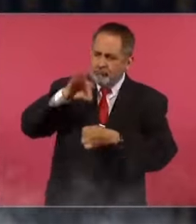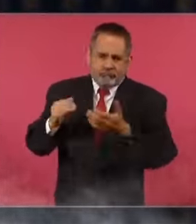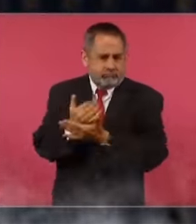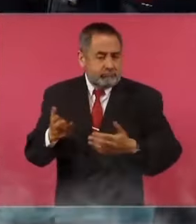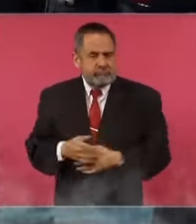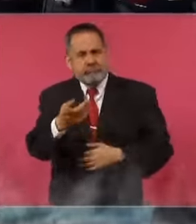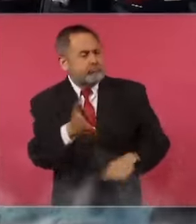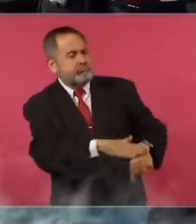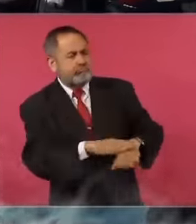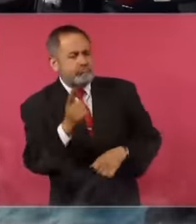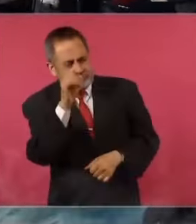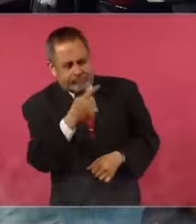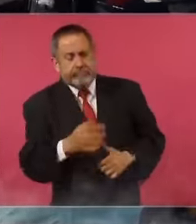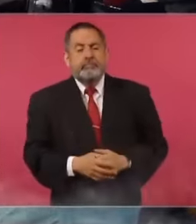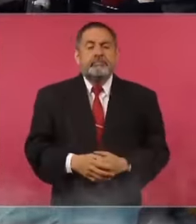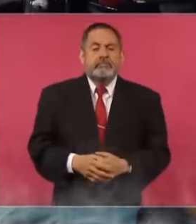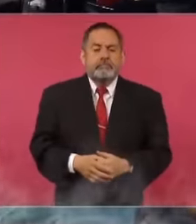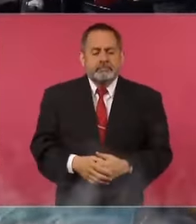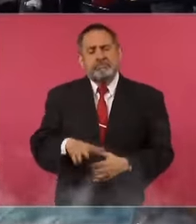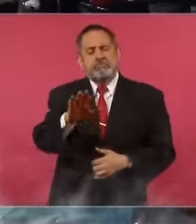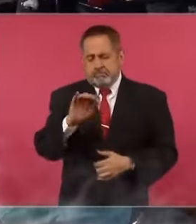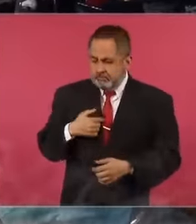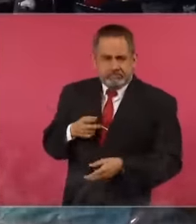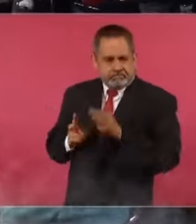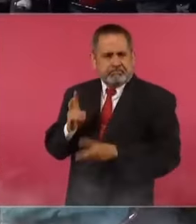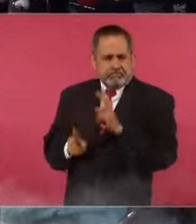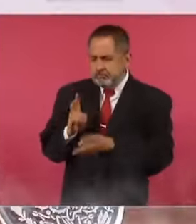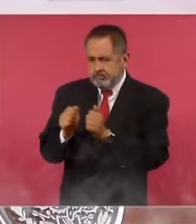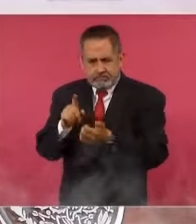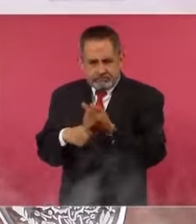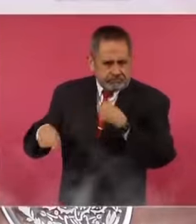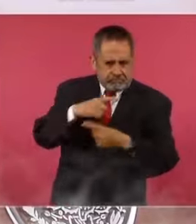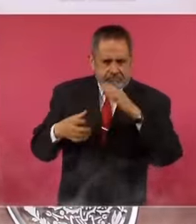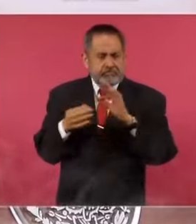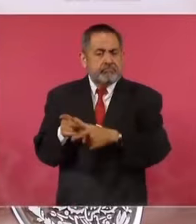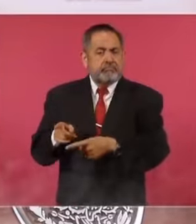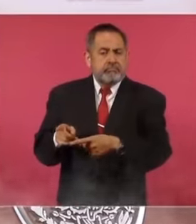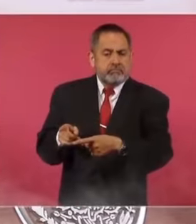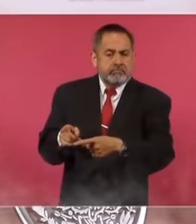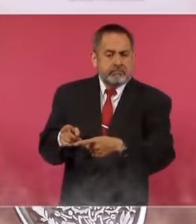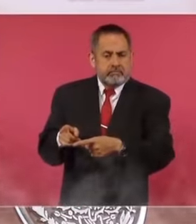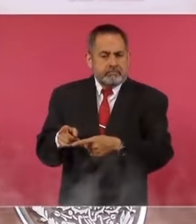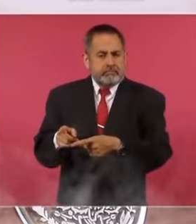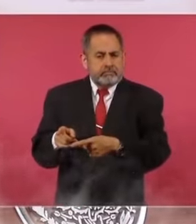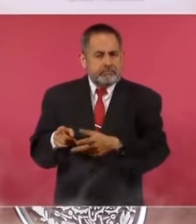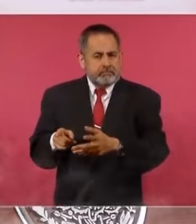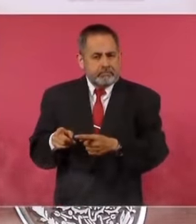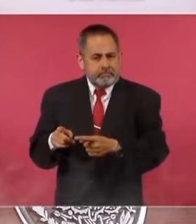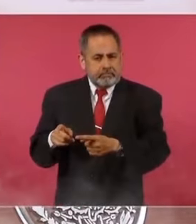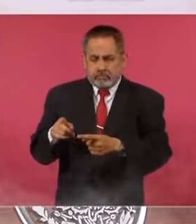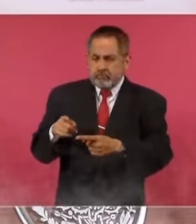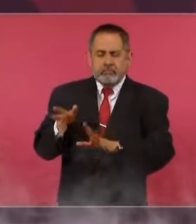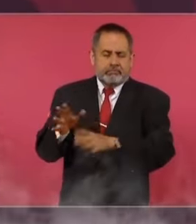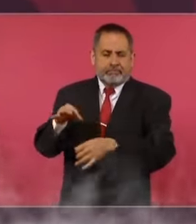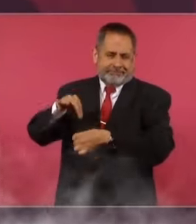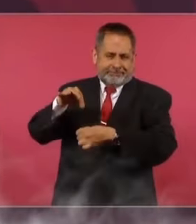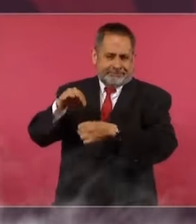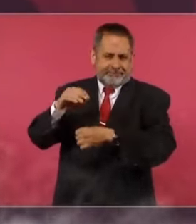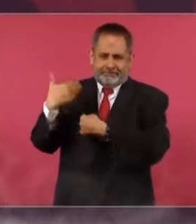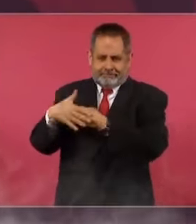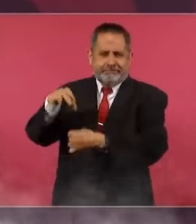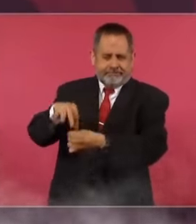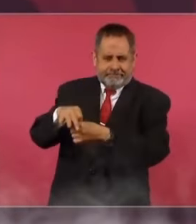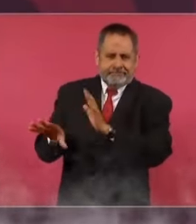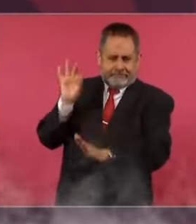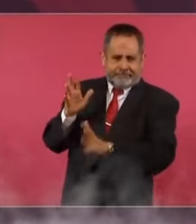Corte. Gracias. Bueno, es parte de lo que vamos a platicar con la futura o virtual presidenta